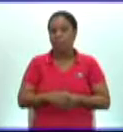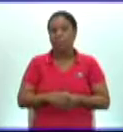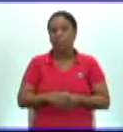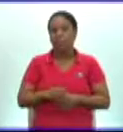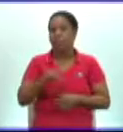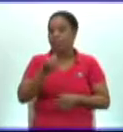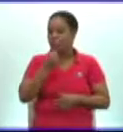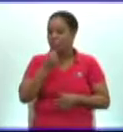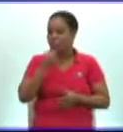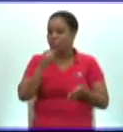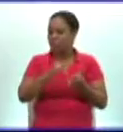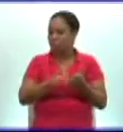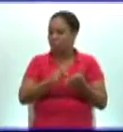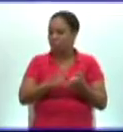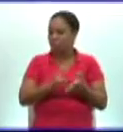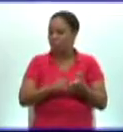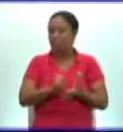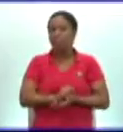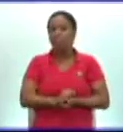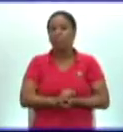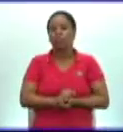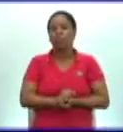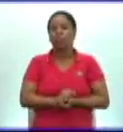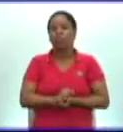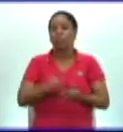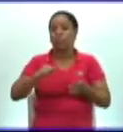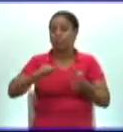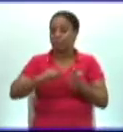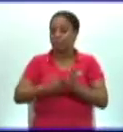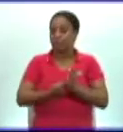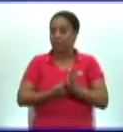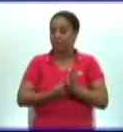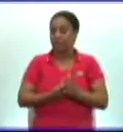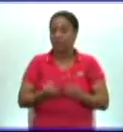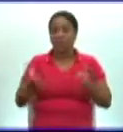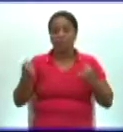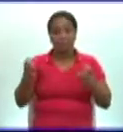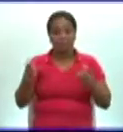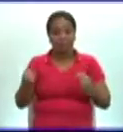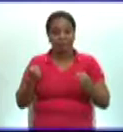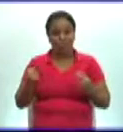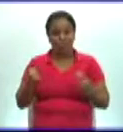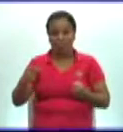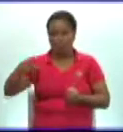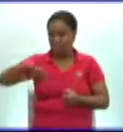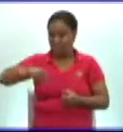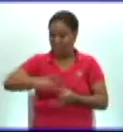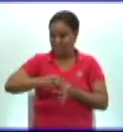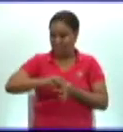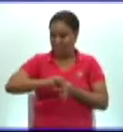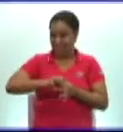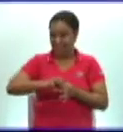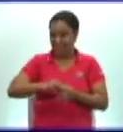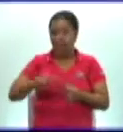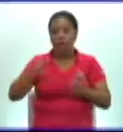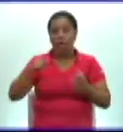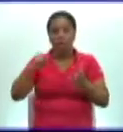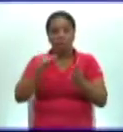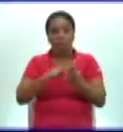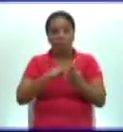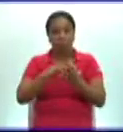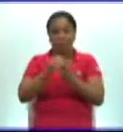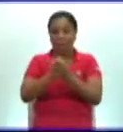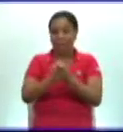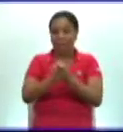estar determinando multiplicando la intensidad de la gravedad con la masa, igual que